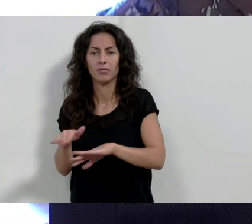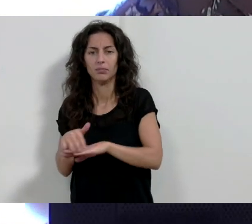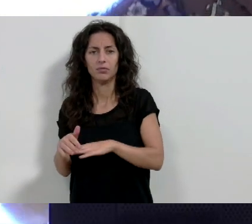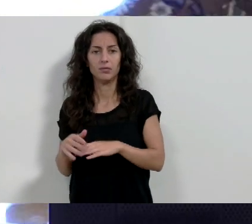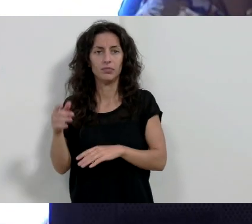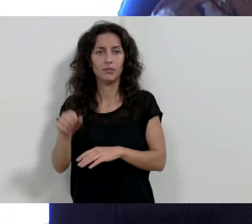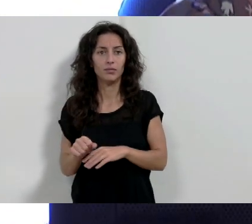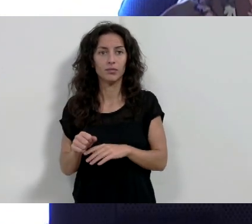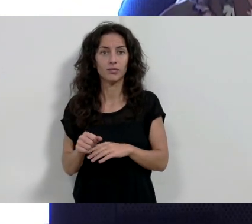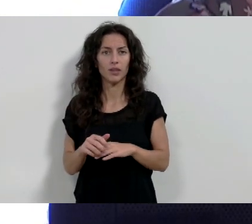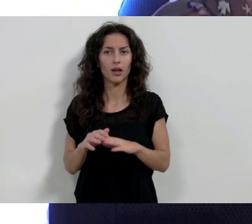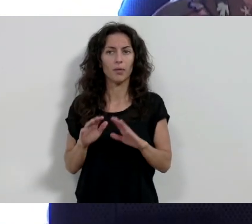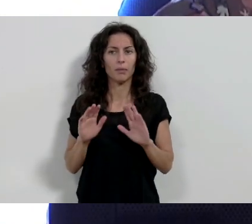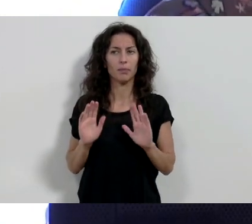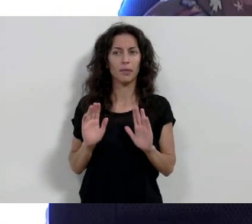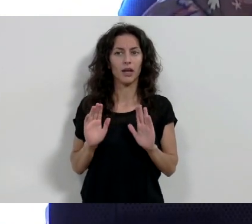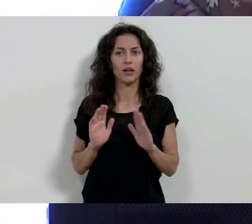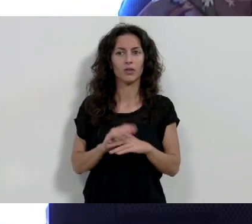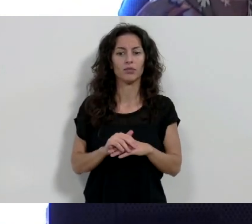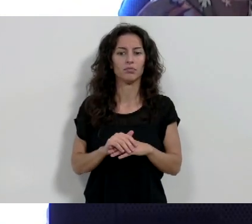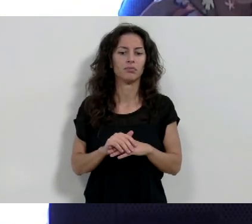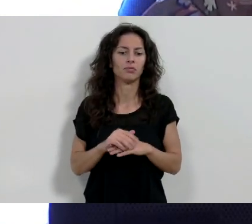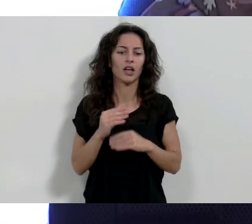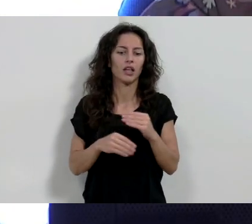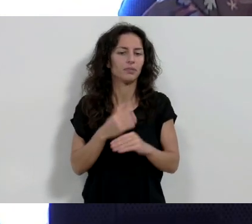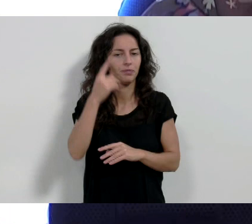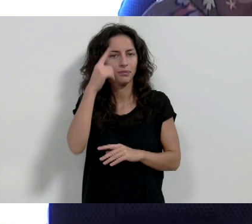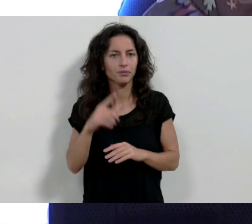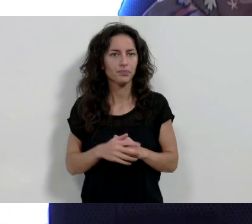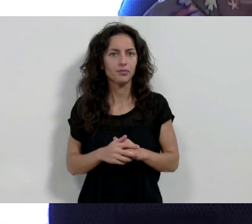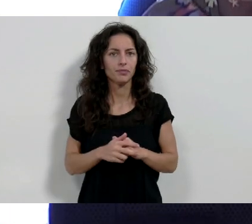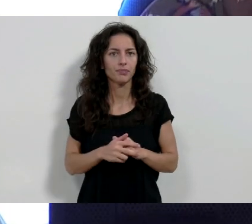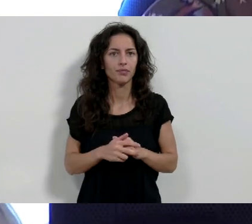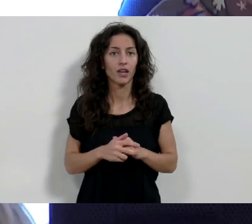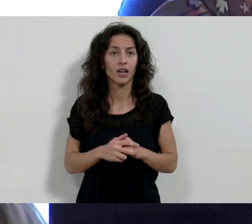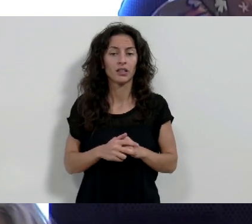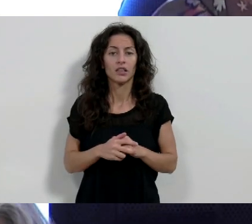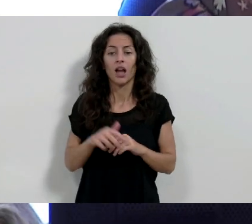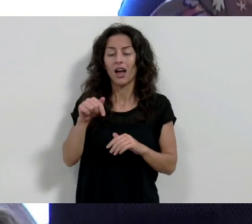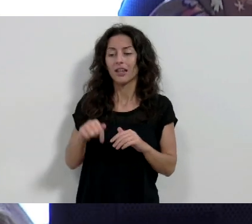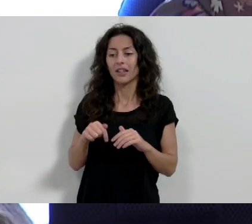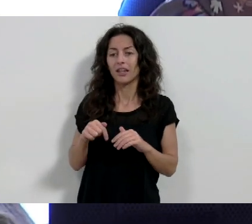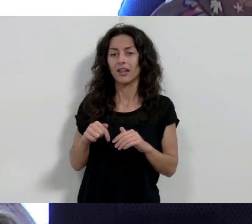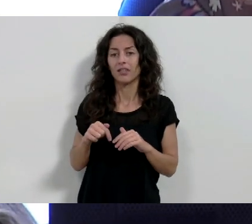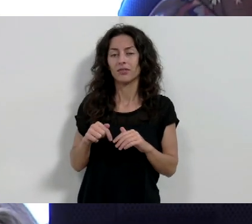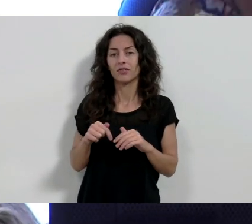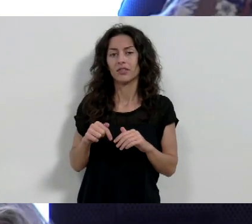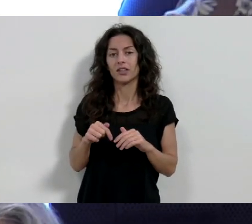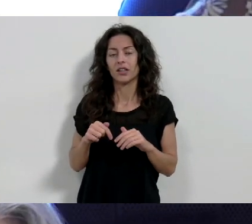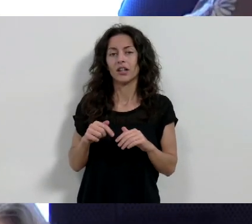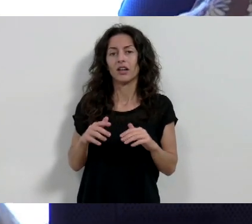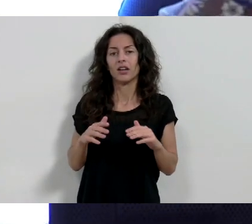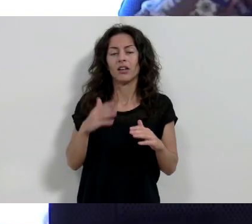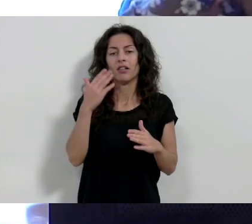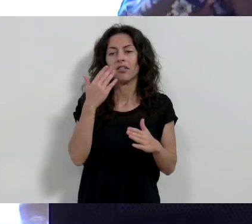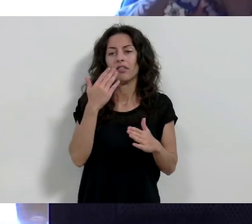ciudad? Hombre, ¿qué es lo que falla aquí? Pues falla la voluntad política, que no hay voluntad política, porque